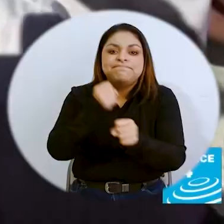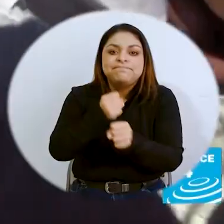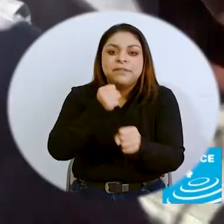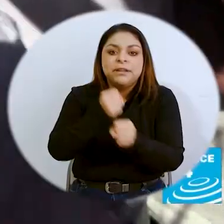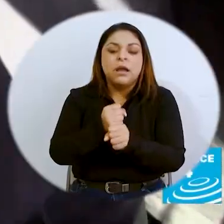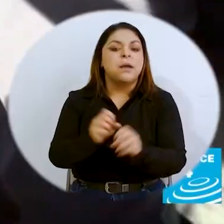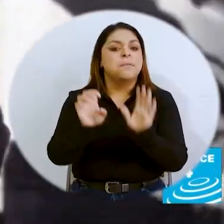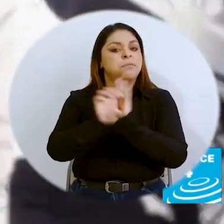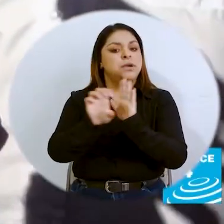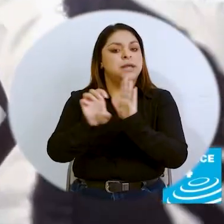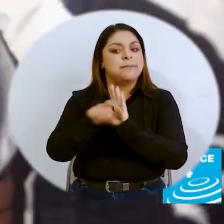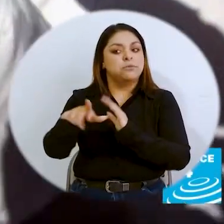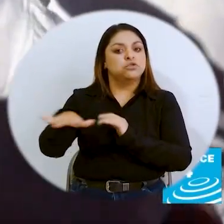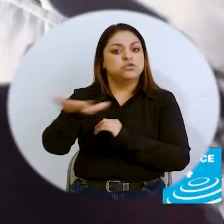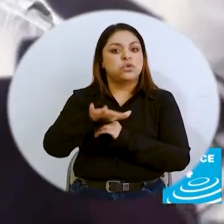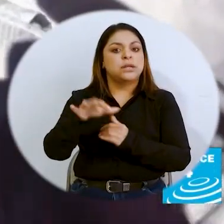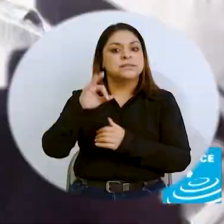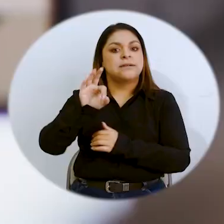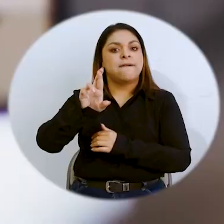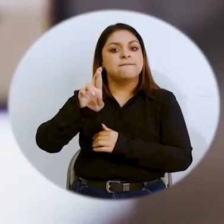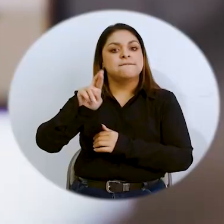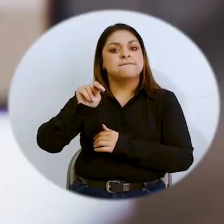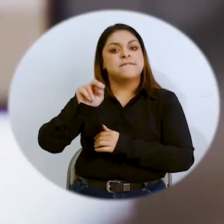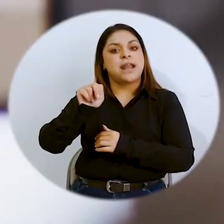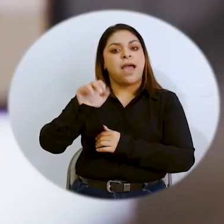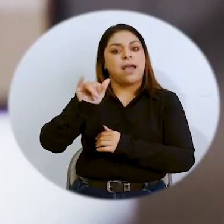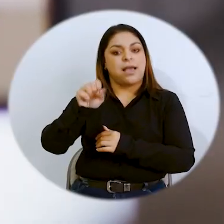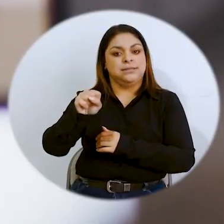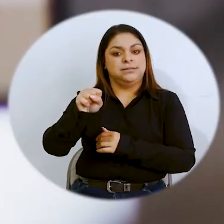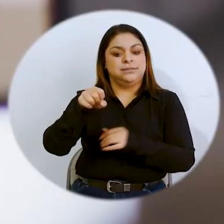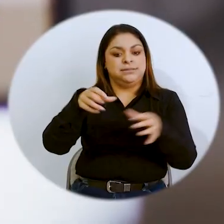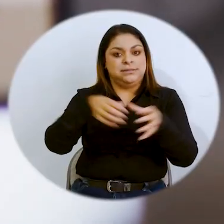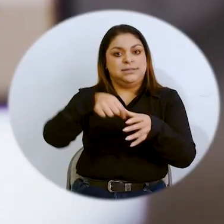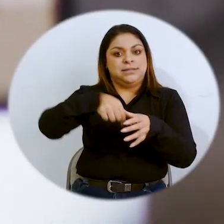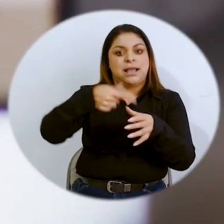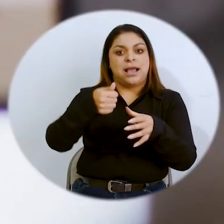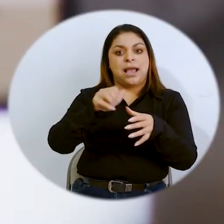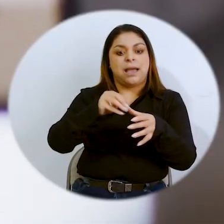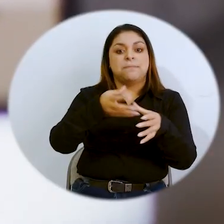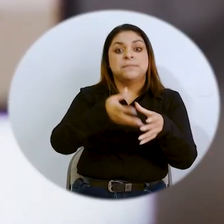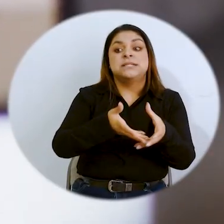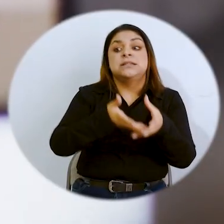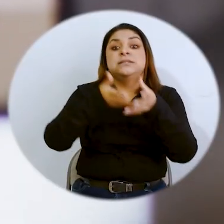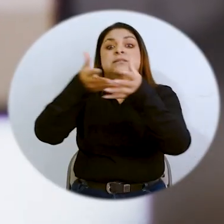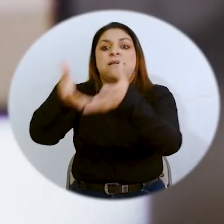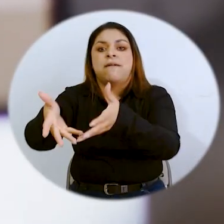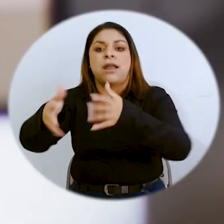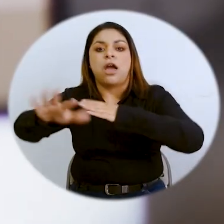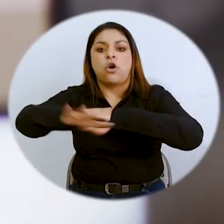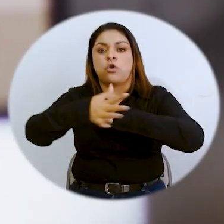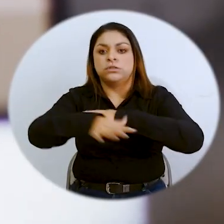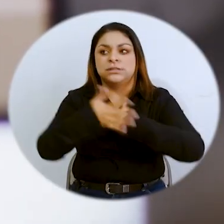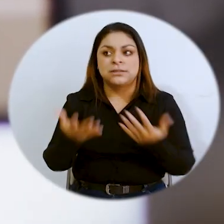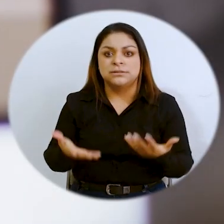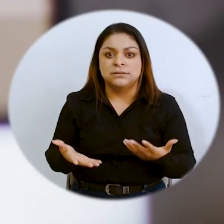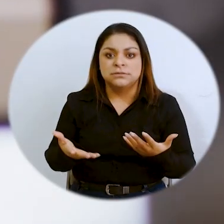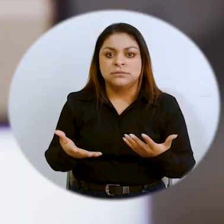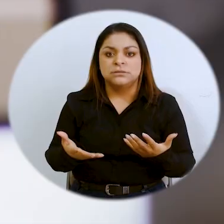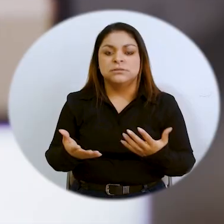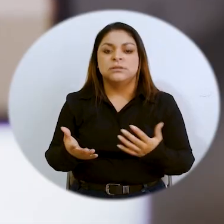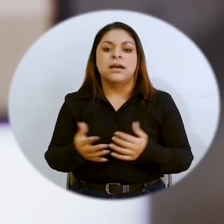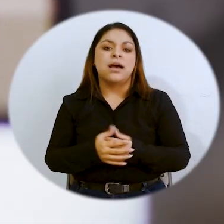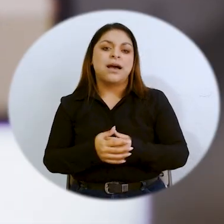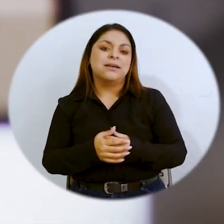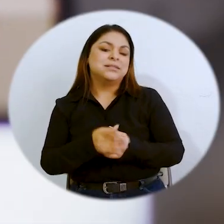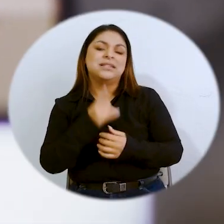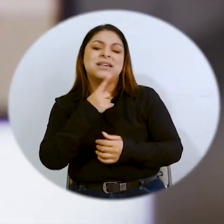generar empleo, este tipo de empleo que se genera, por ejemplo, en zonas francas en la GAM, a las costas. Y eso no ha sido fácil. Es que en